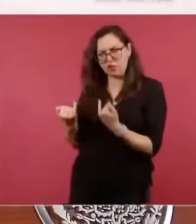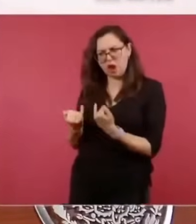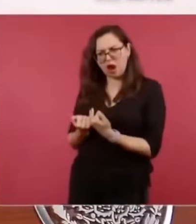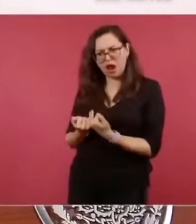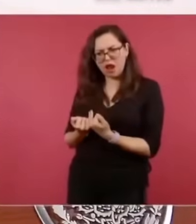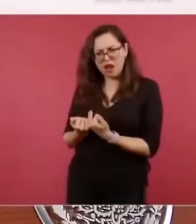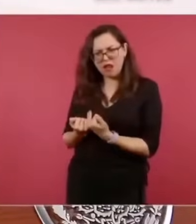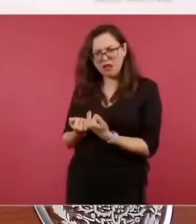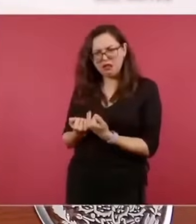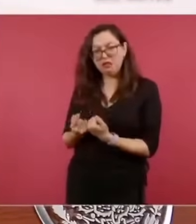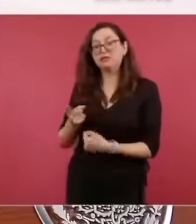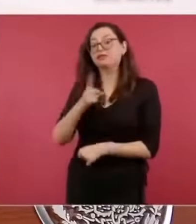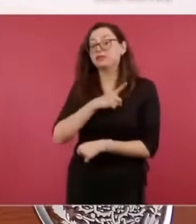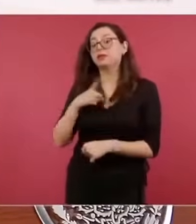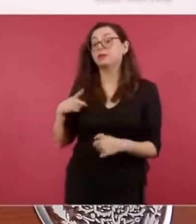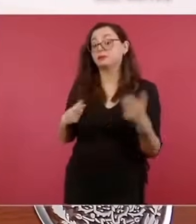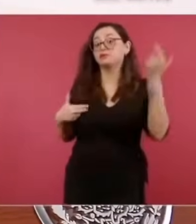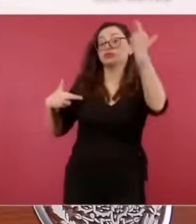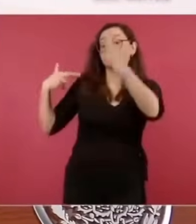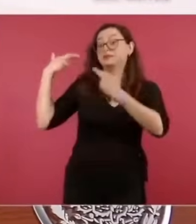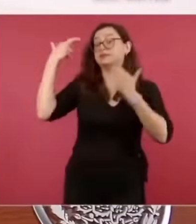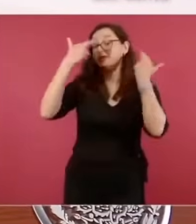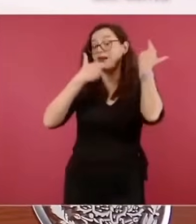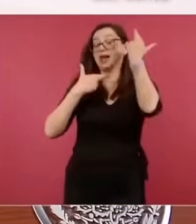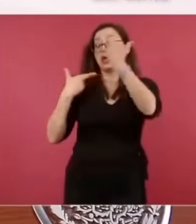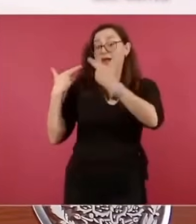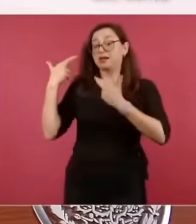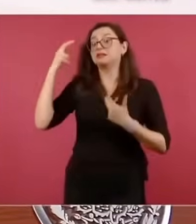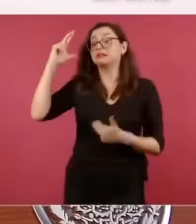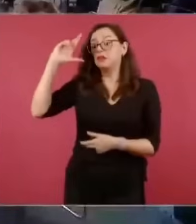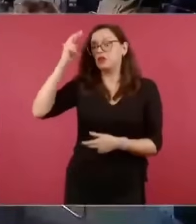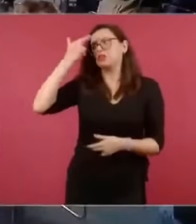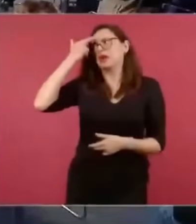para todo a nivel internacional.